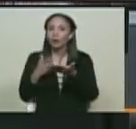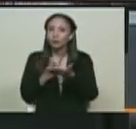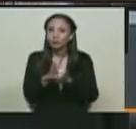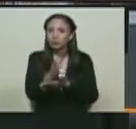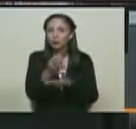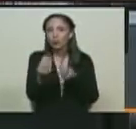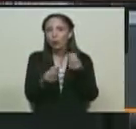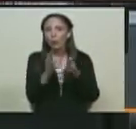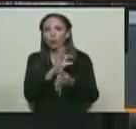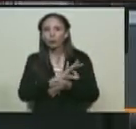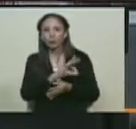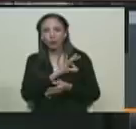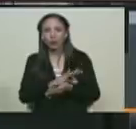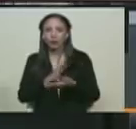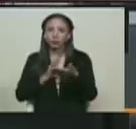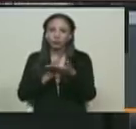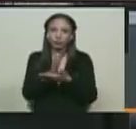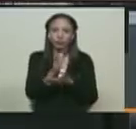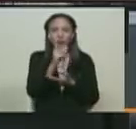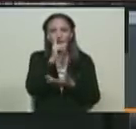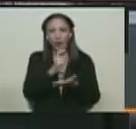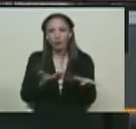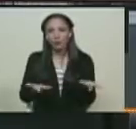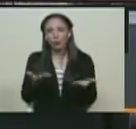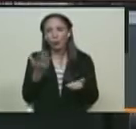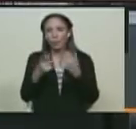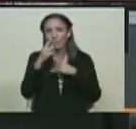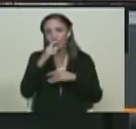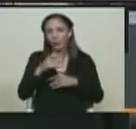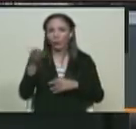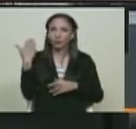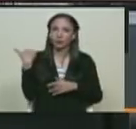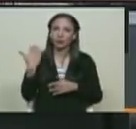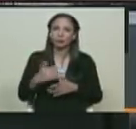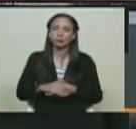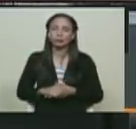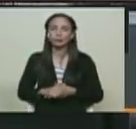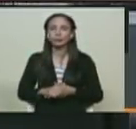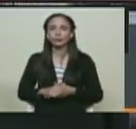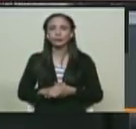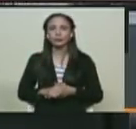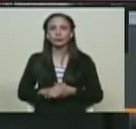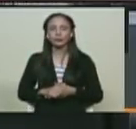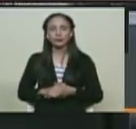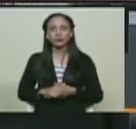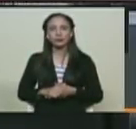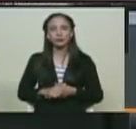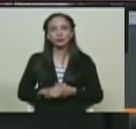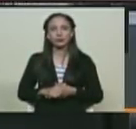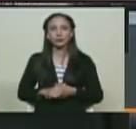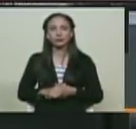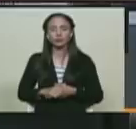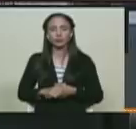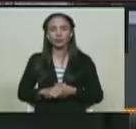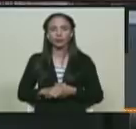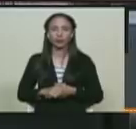social del año 2017. Tenemos